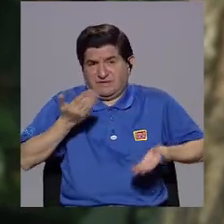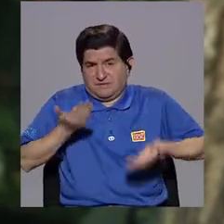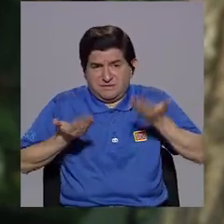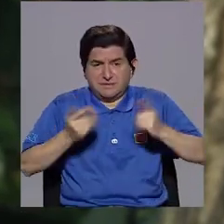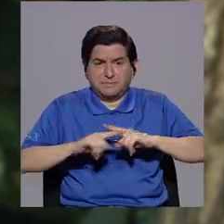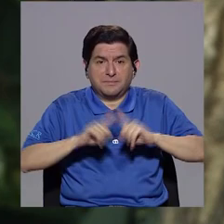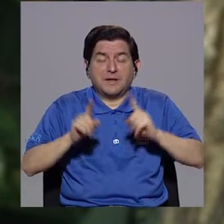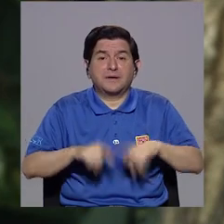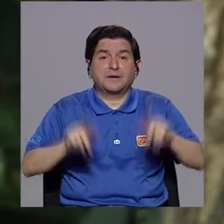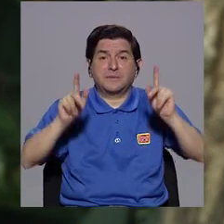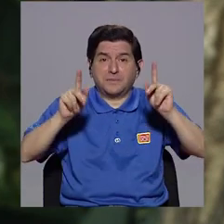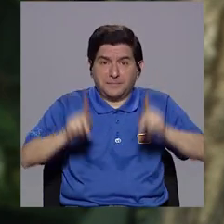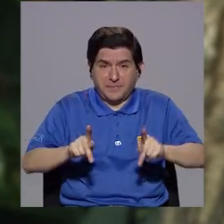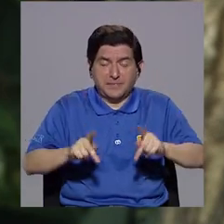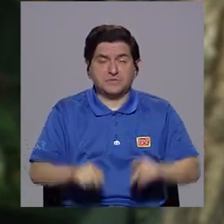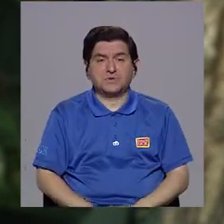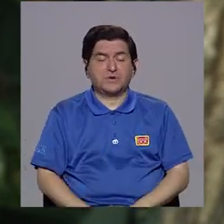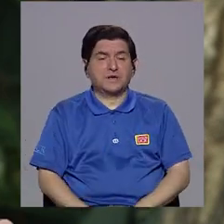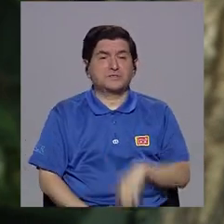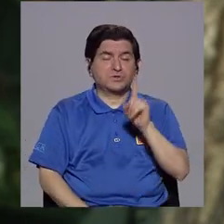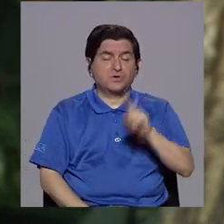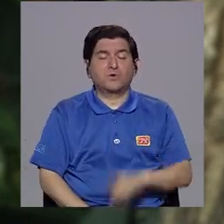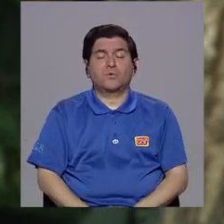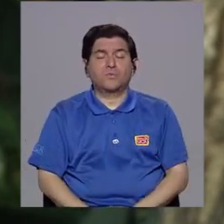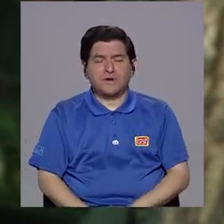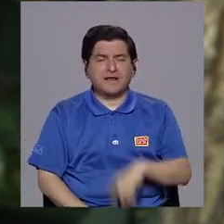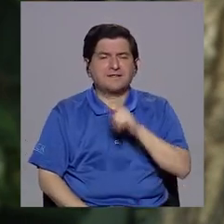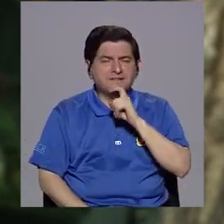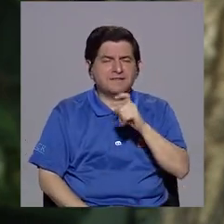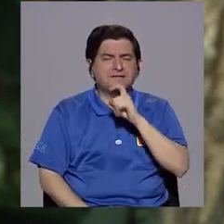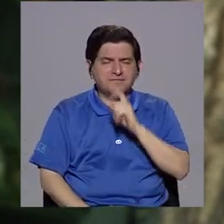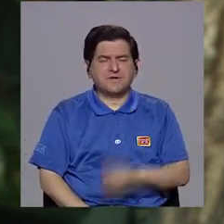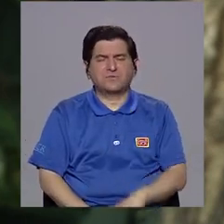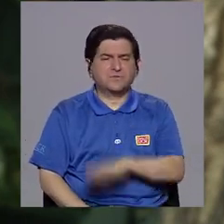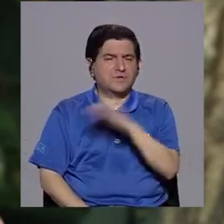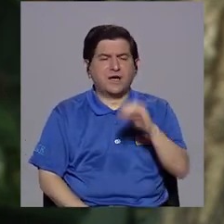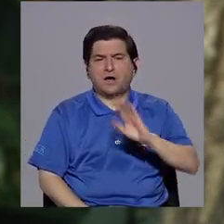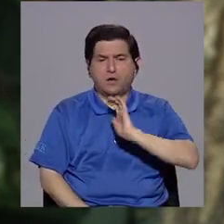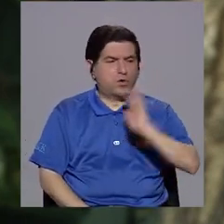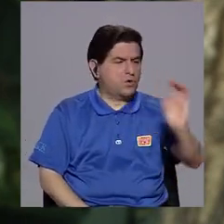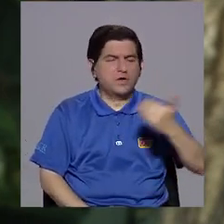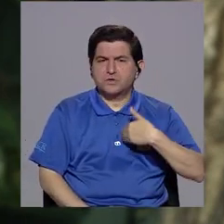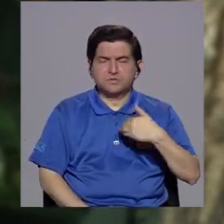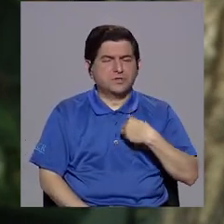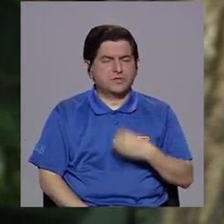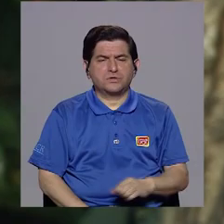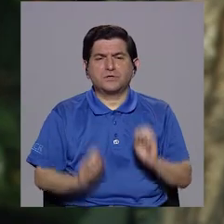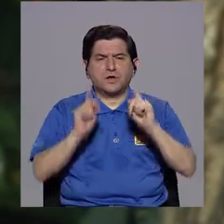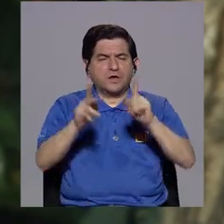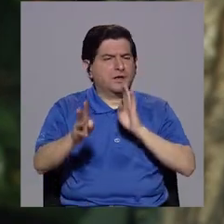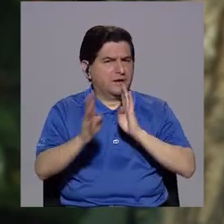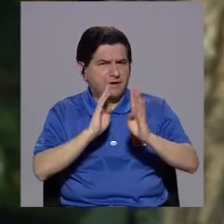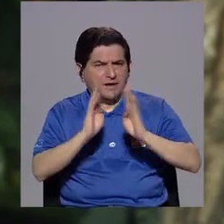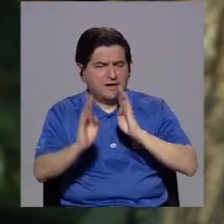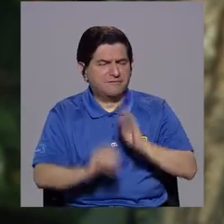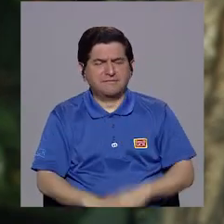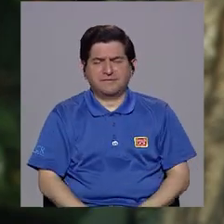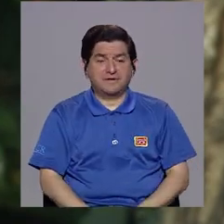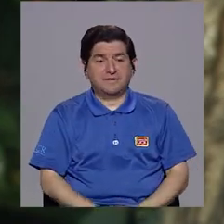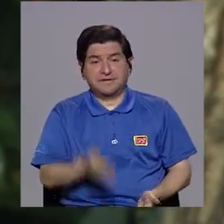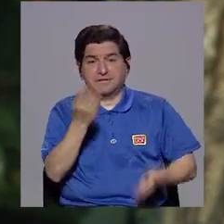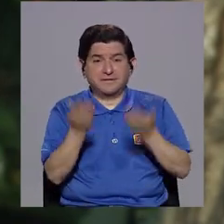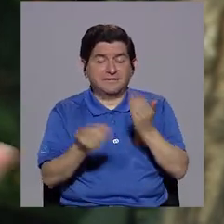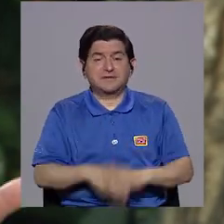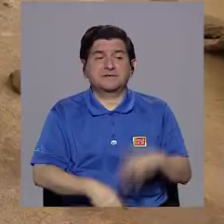sintiendo, personas con una dificultad simbólica o niños que todavía no tienen esa riqueza, ¿verdad? El arte terapia tiende a